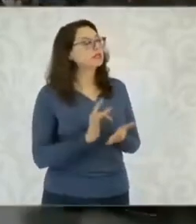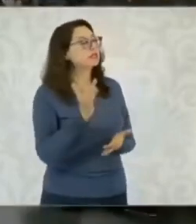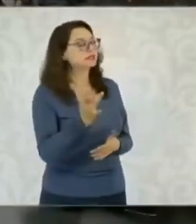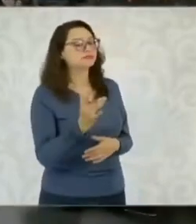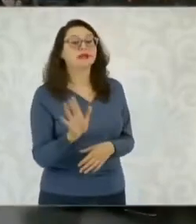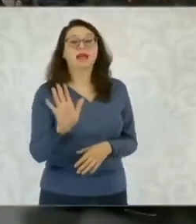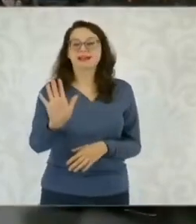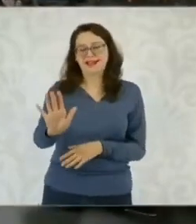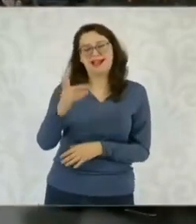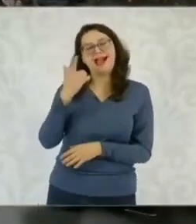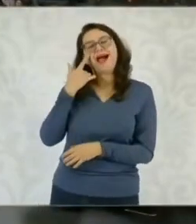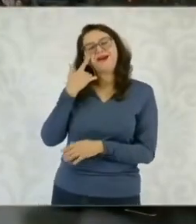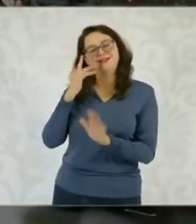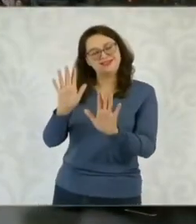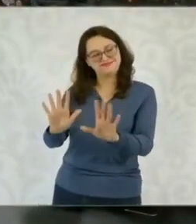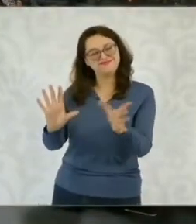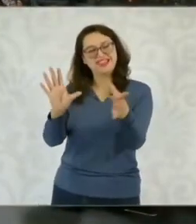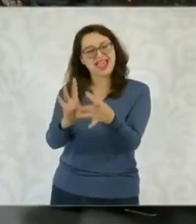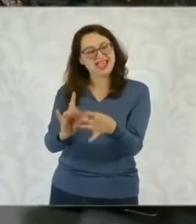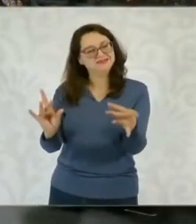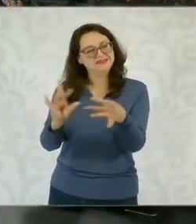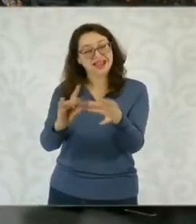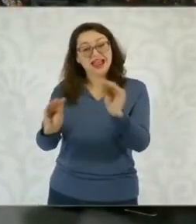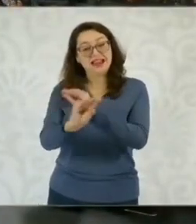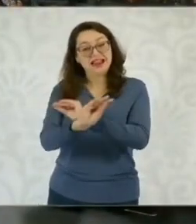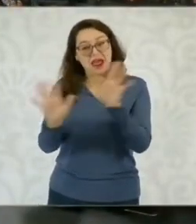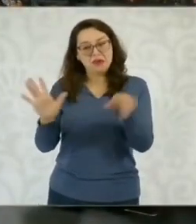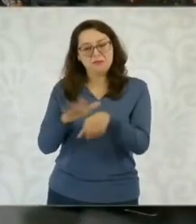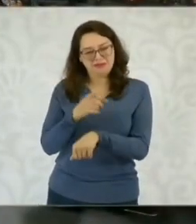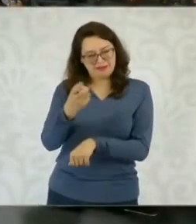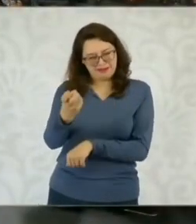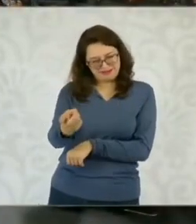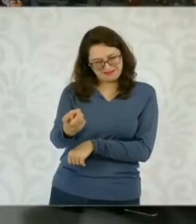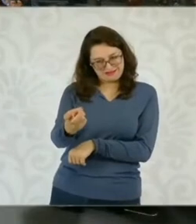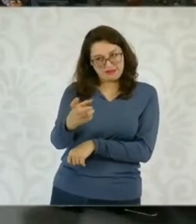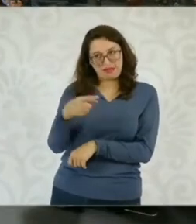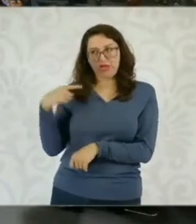siguiente, porque si no va a quedar la duda, ¿no?